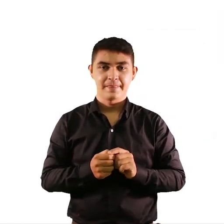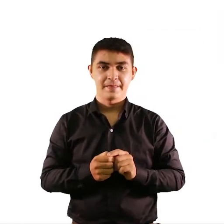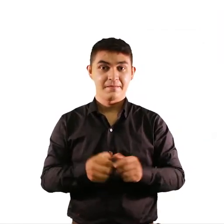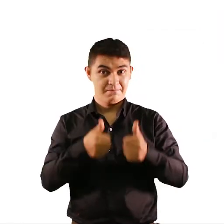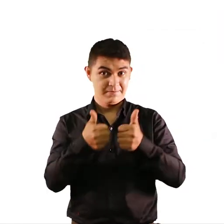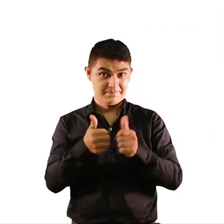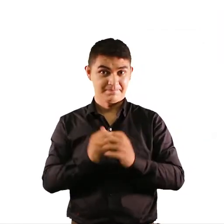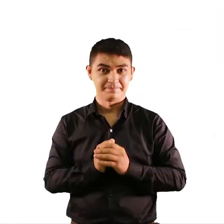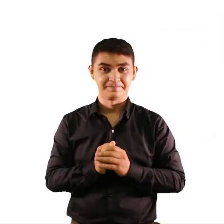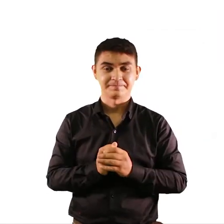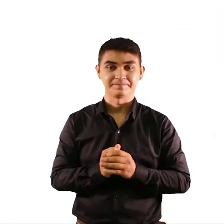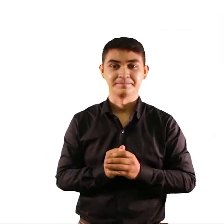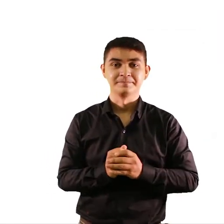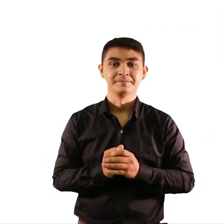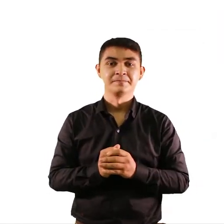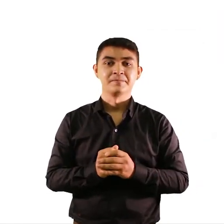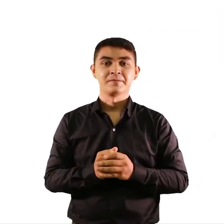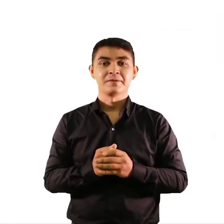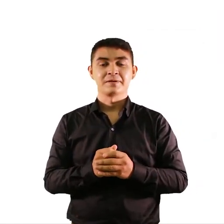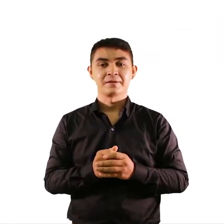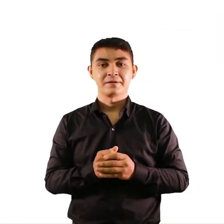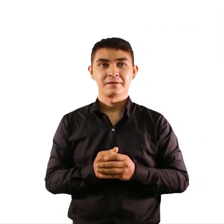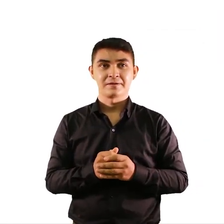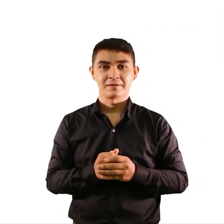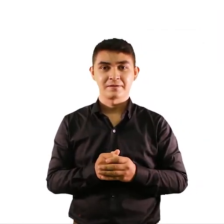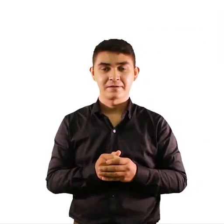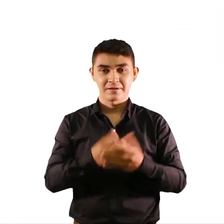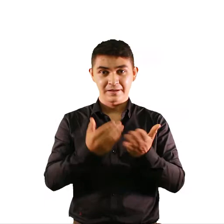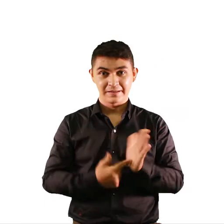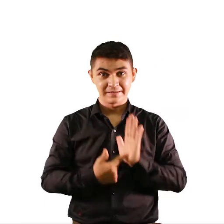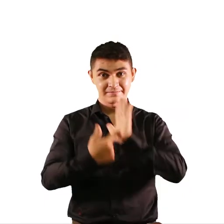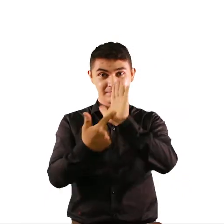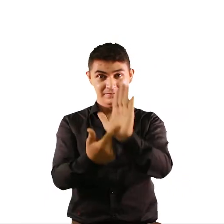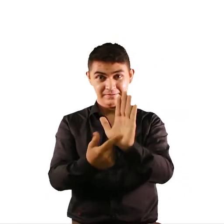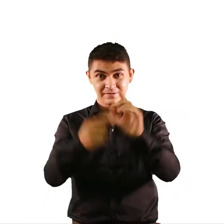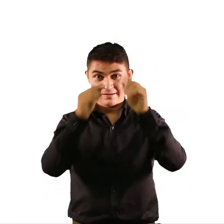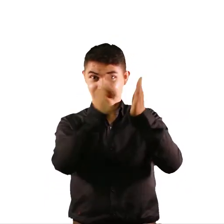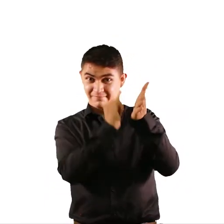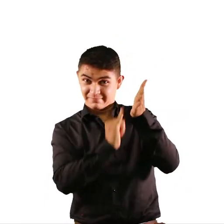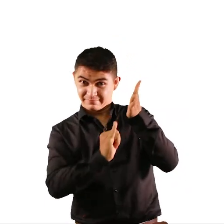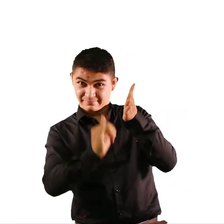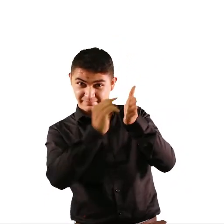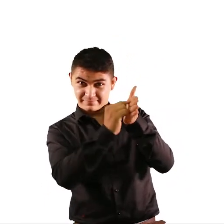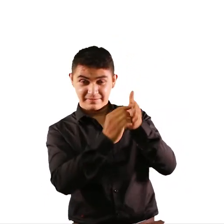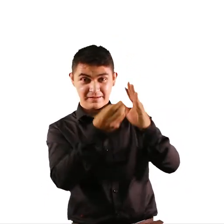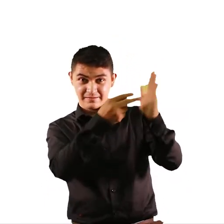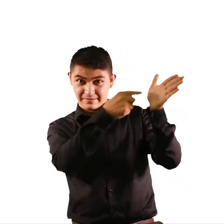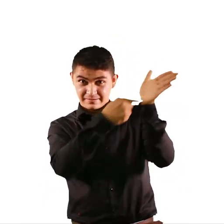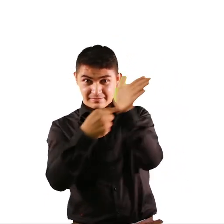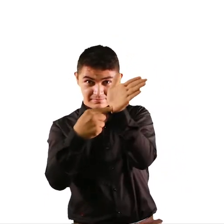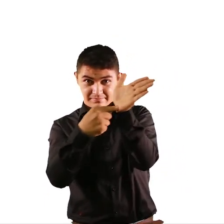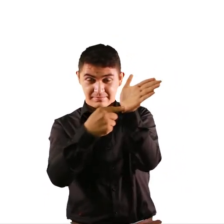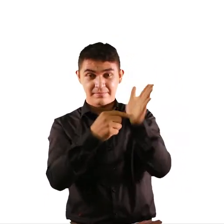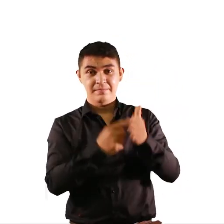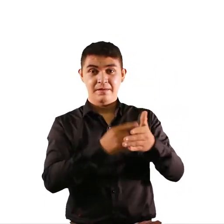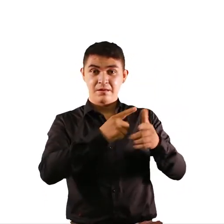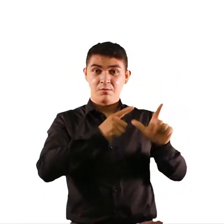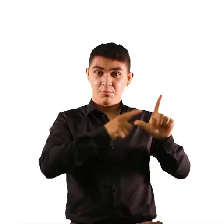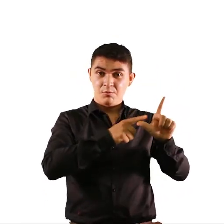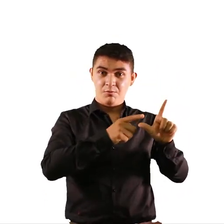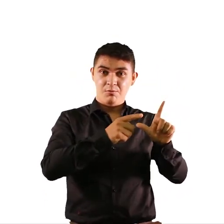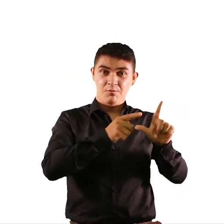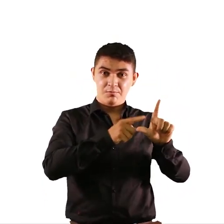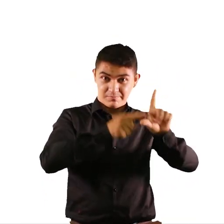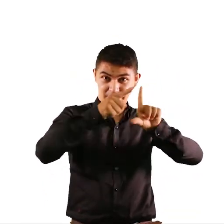Bien, esta representación gráfica de esta imagen nos explica